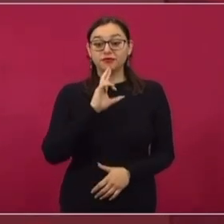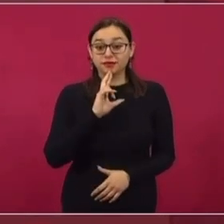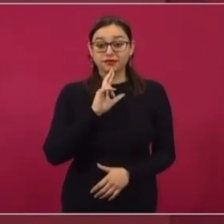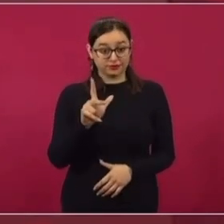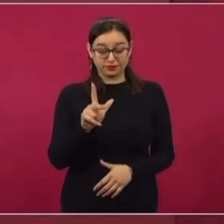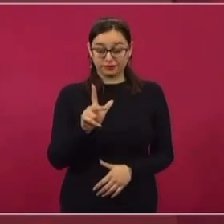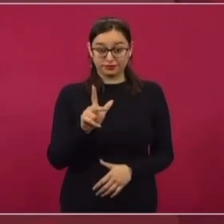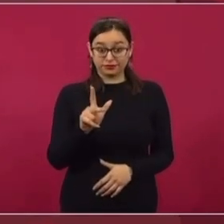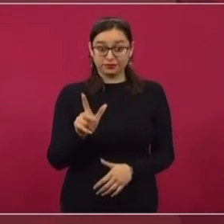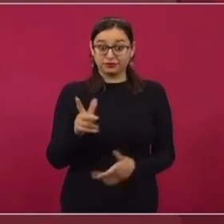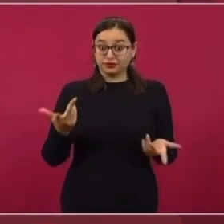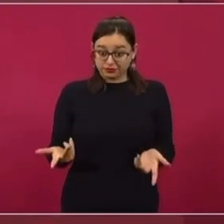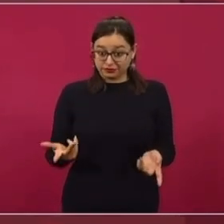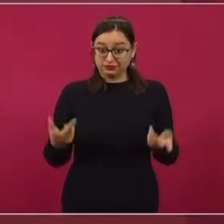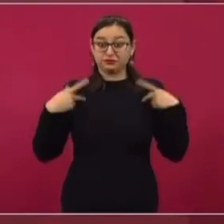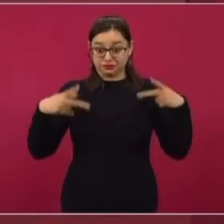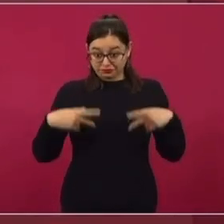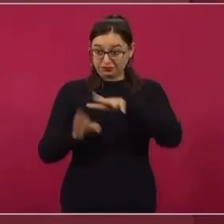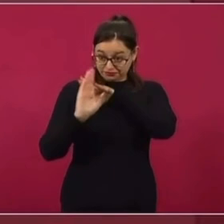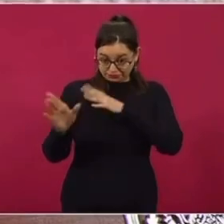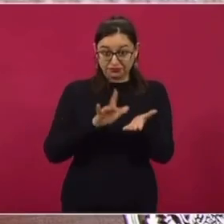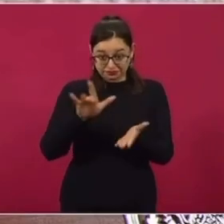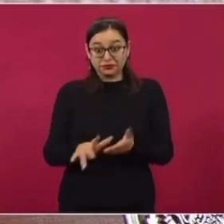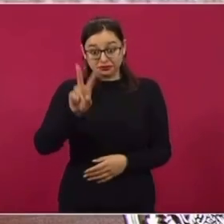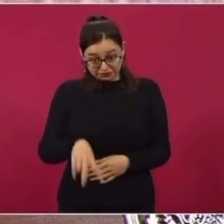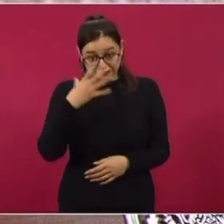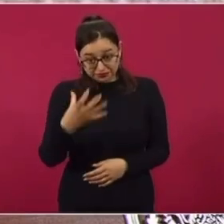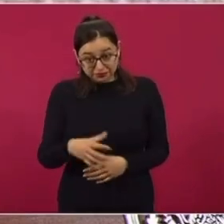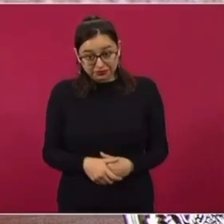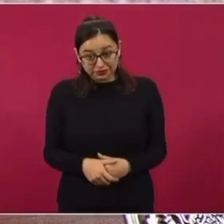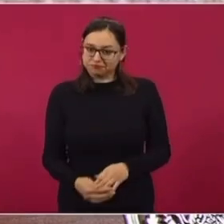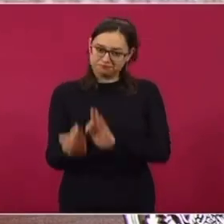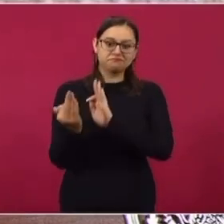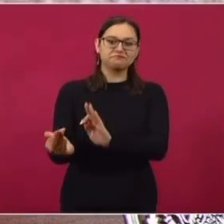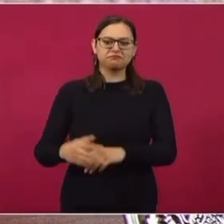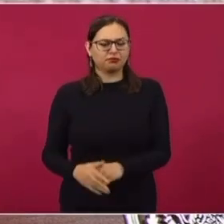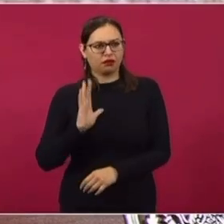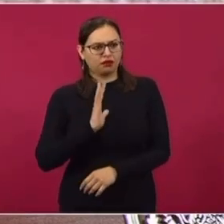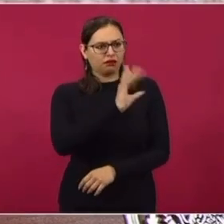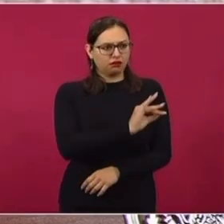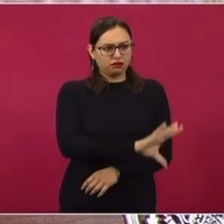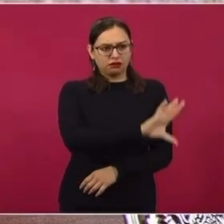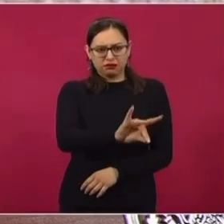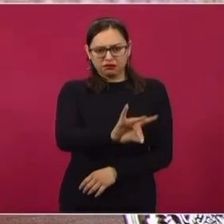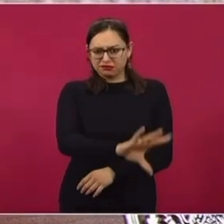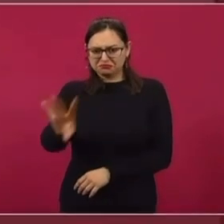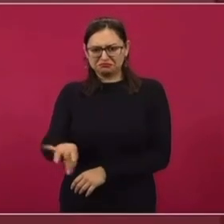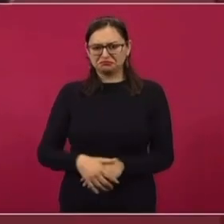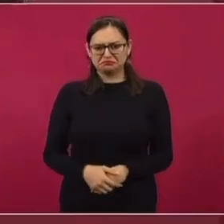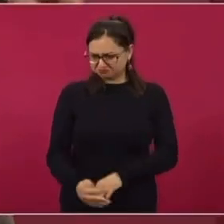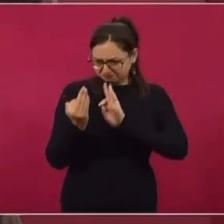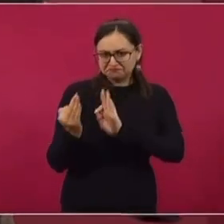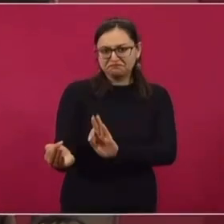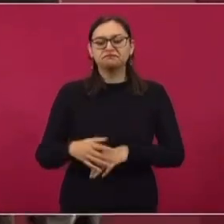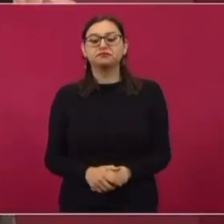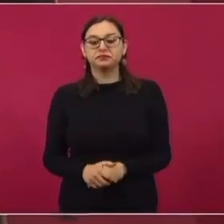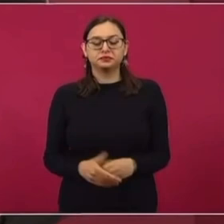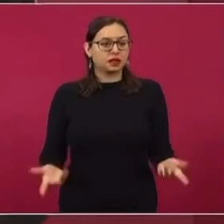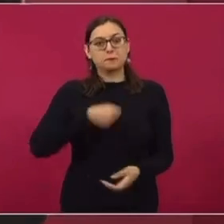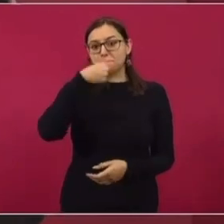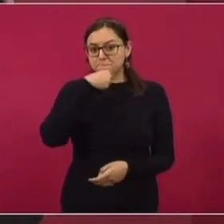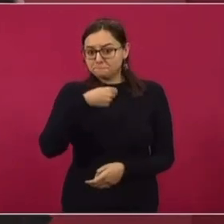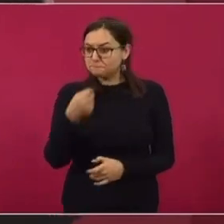se va a apoyar a migrantes, directo, sin intermediarios. Si se va a apoyar a adultos mayores, directo. Si se va a